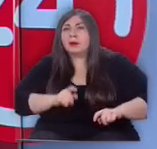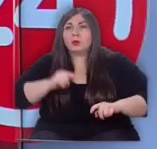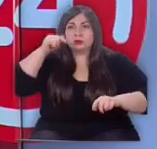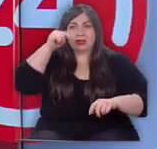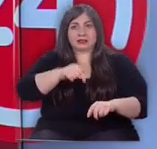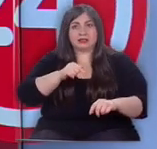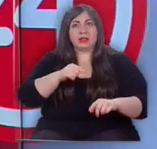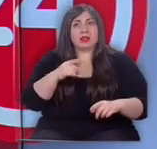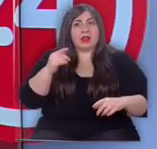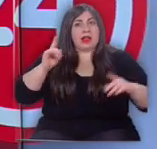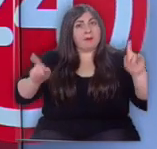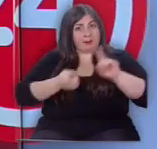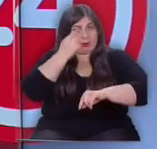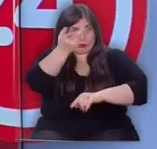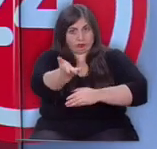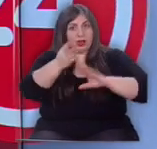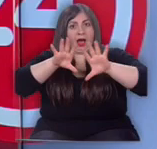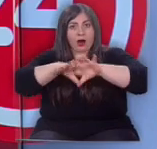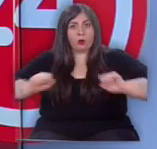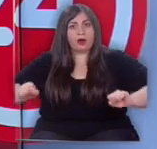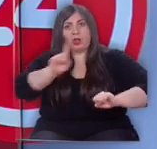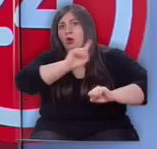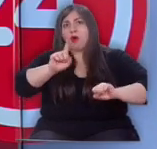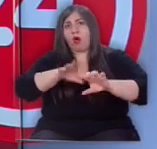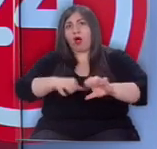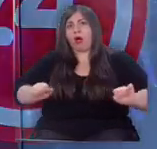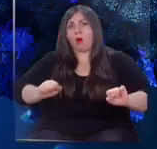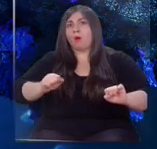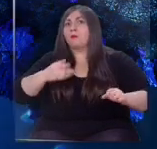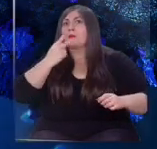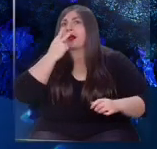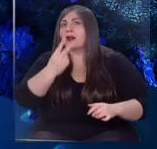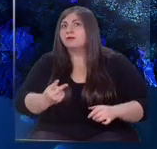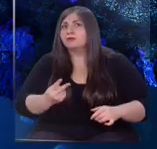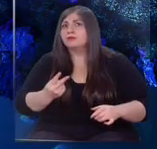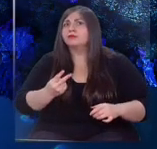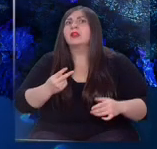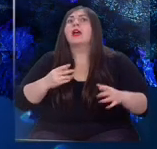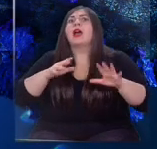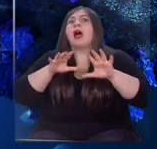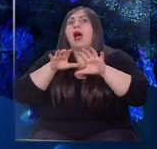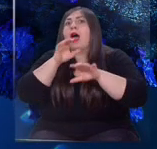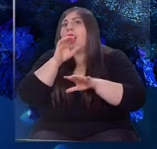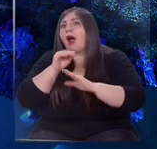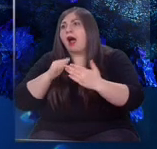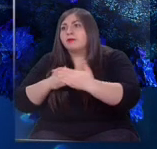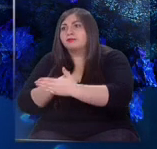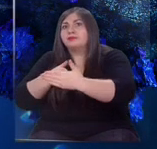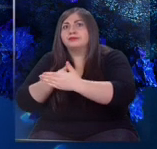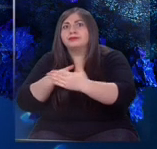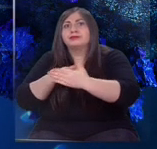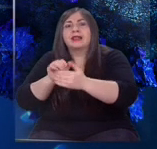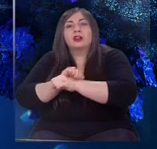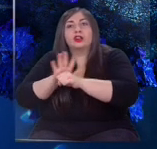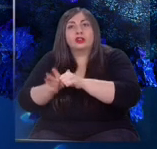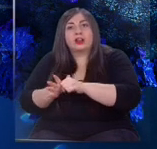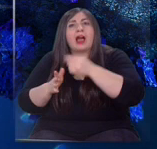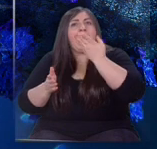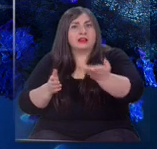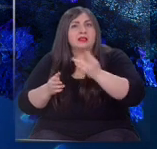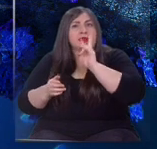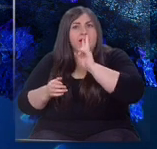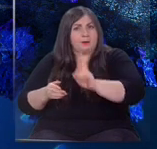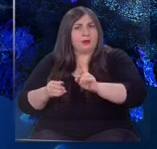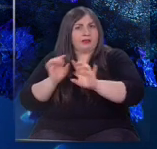en este panel. La primera es, ¿estaría usted de acuerdo o en desacuerdo con las siguientes medidas para detener o contener el coronavirus? Aparece allí en pantalla la